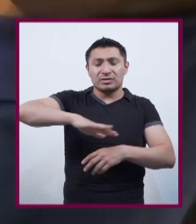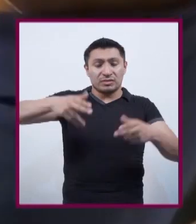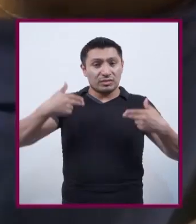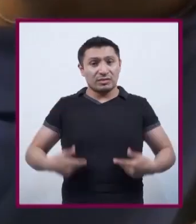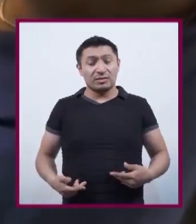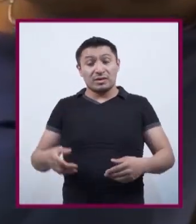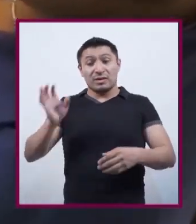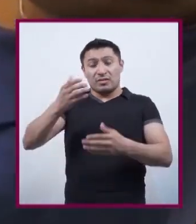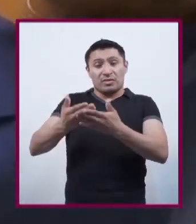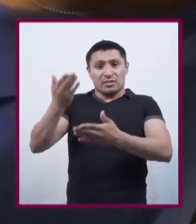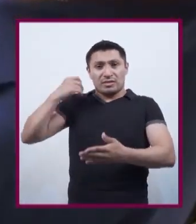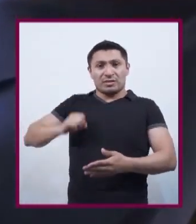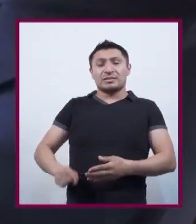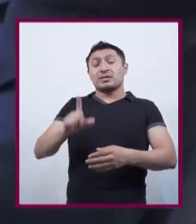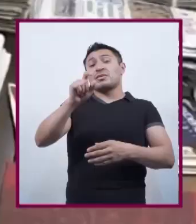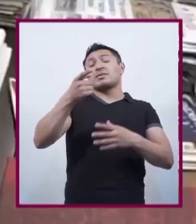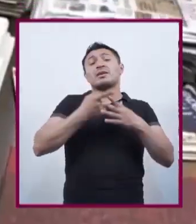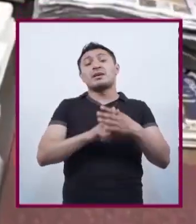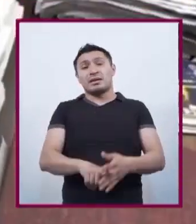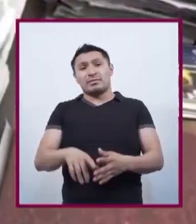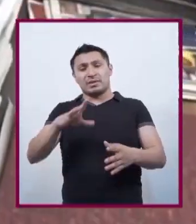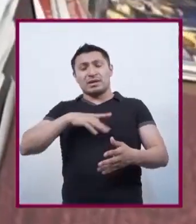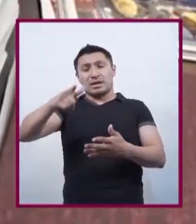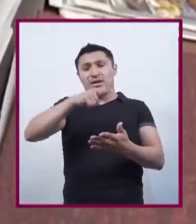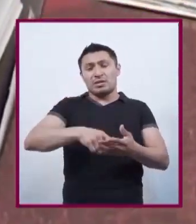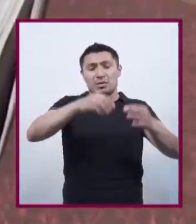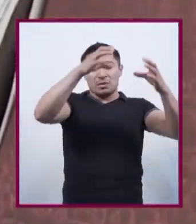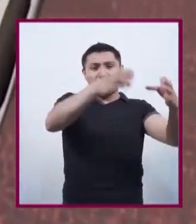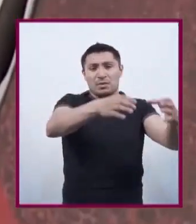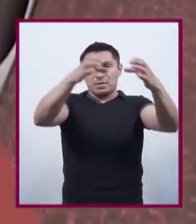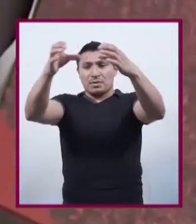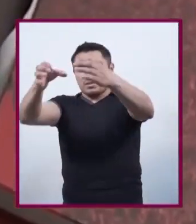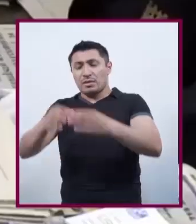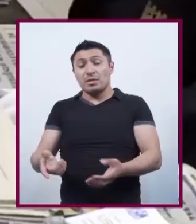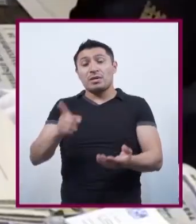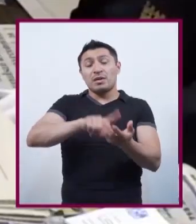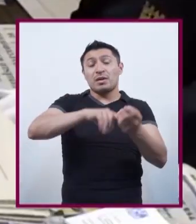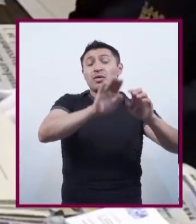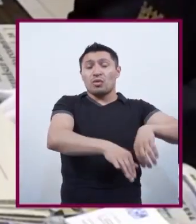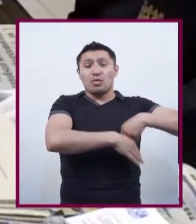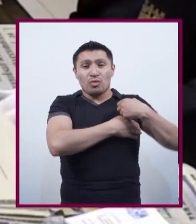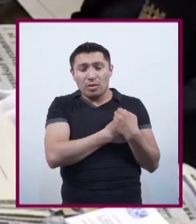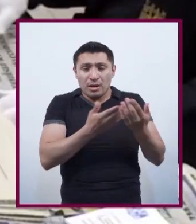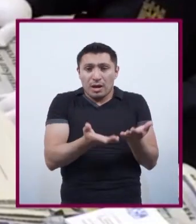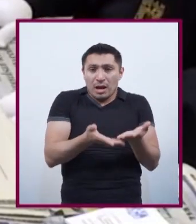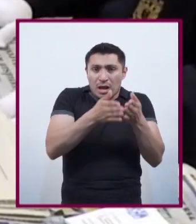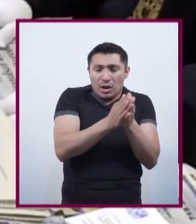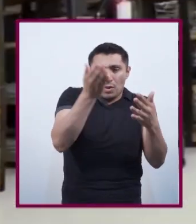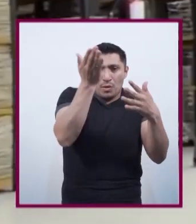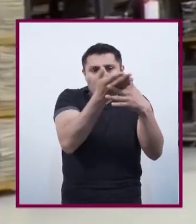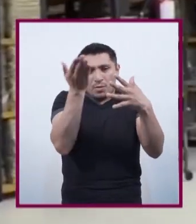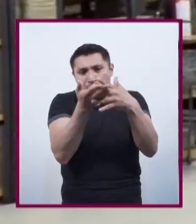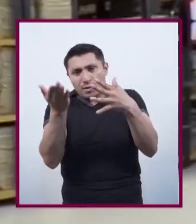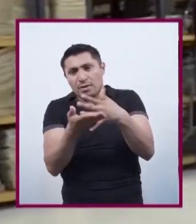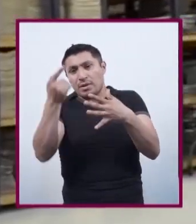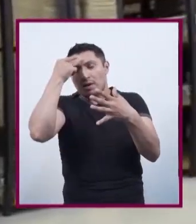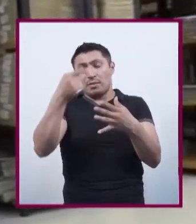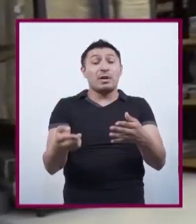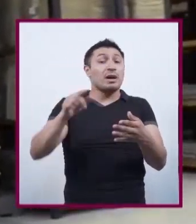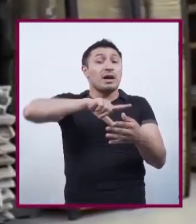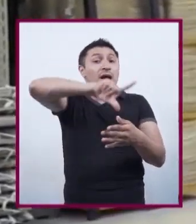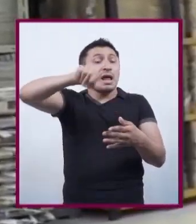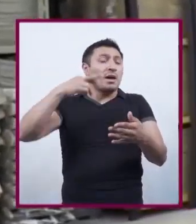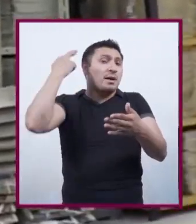comienzos del siglo XX se destinaron espacios independientes donde resguardarlos, archivarlos y clasificarlos para su